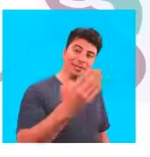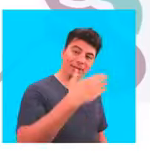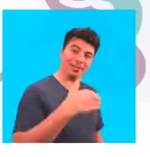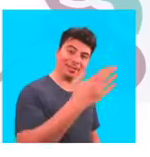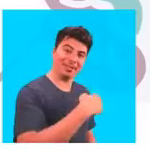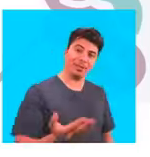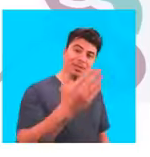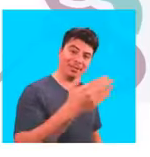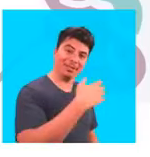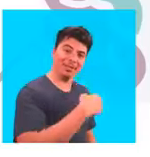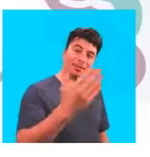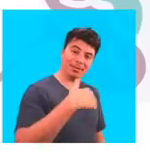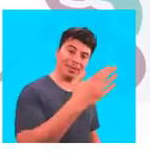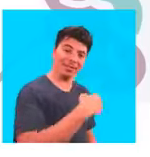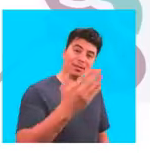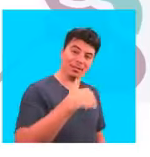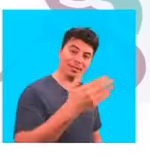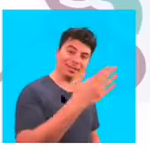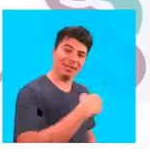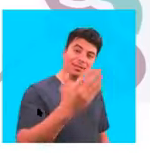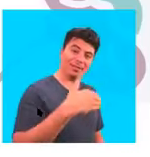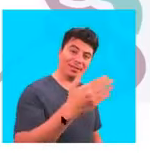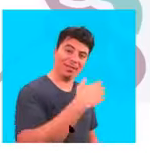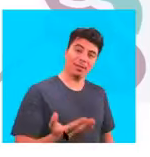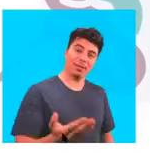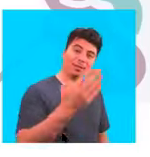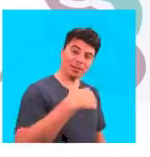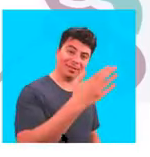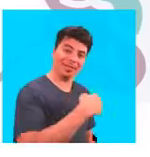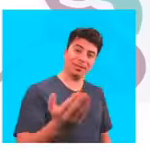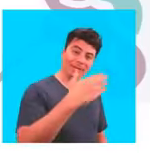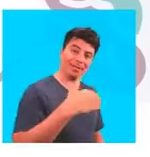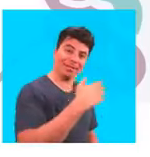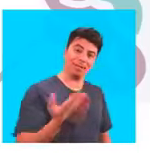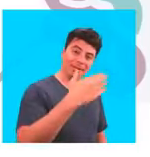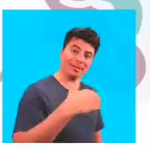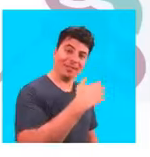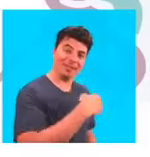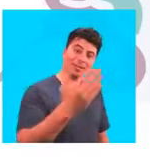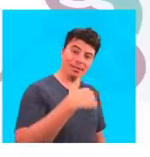testimonio. Sí, doctora, permítame. Gracias.